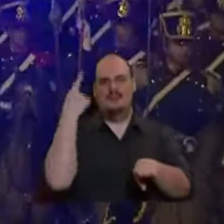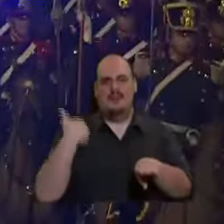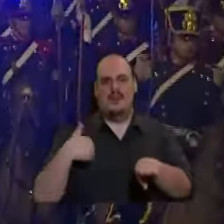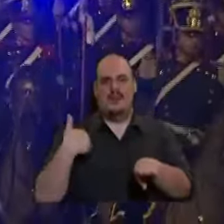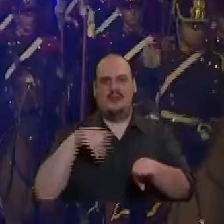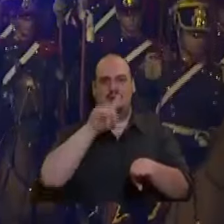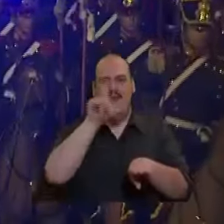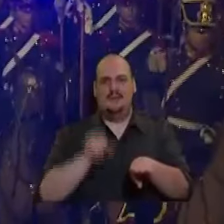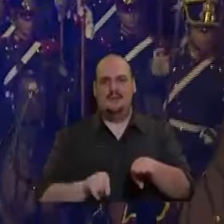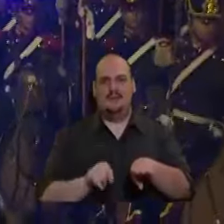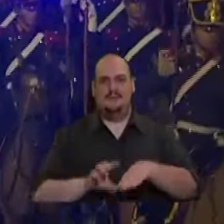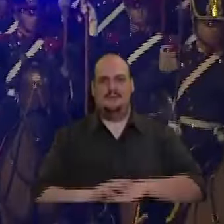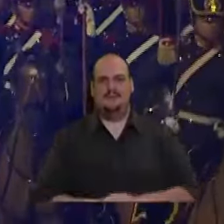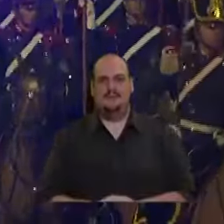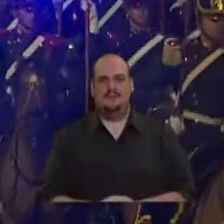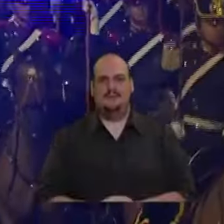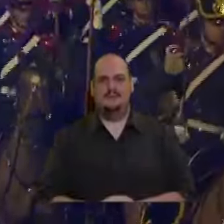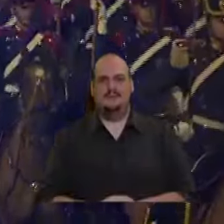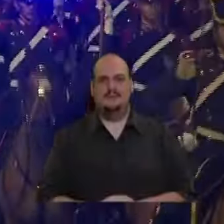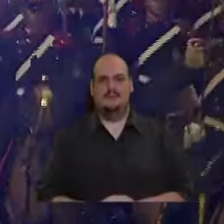Argentina.